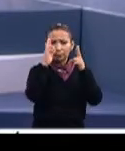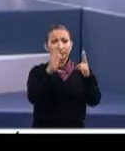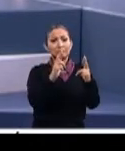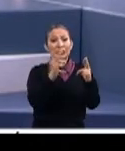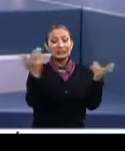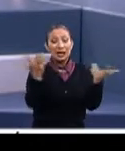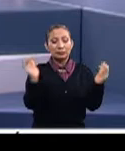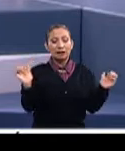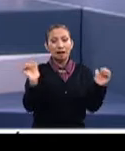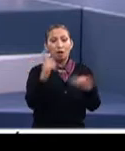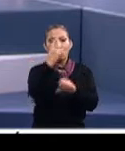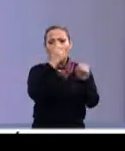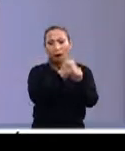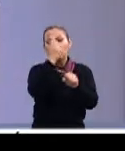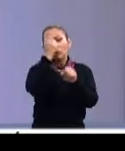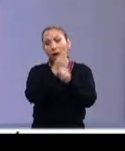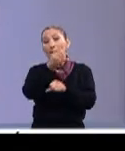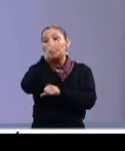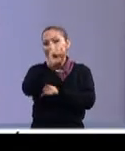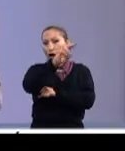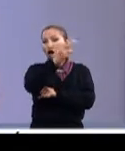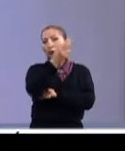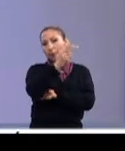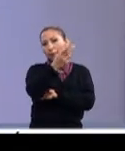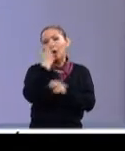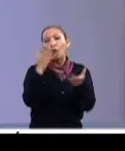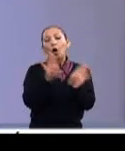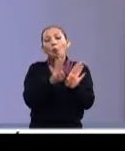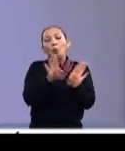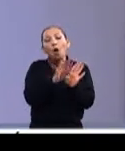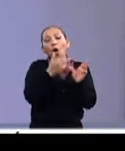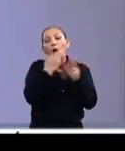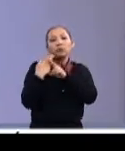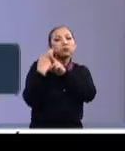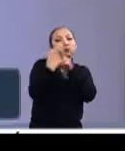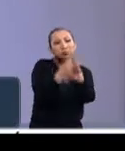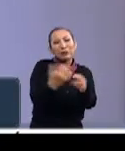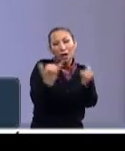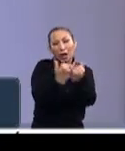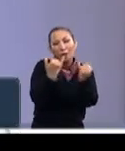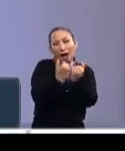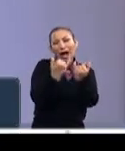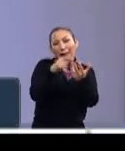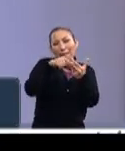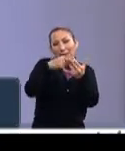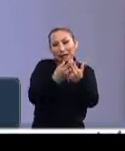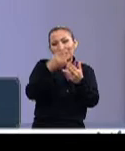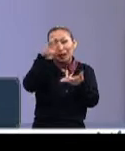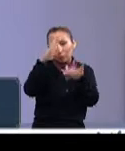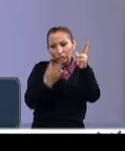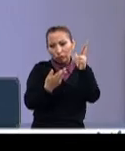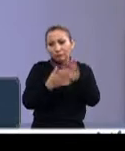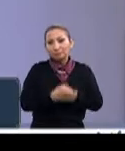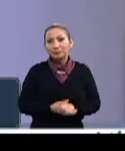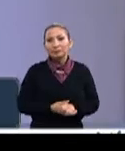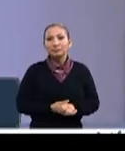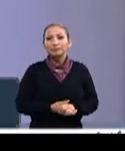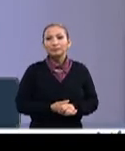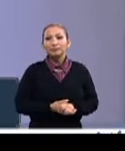que se realiza año con año, el 20 de noviembre, como una forma de conmemoración del inicio de la